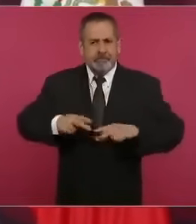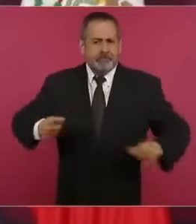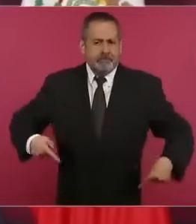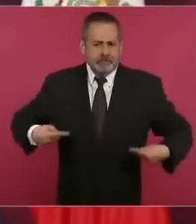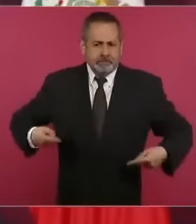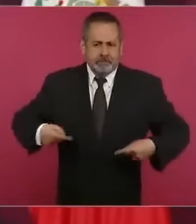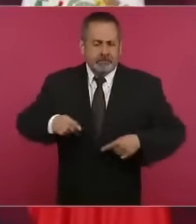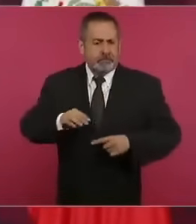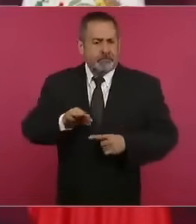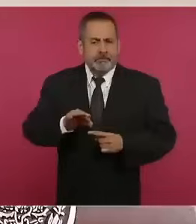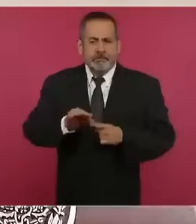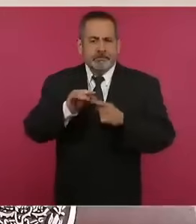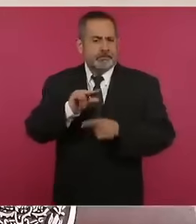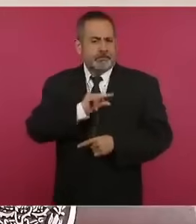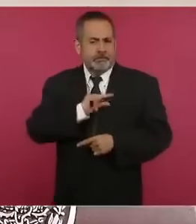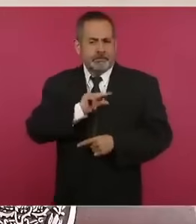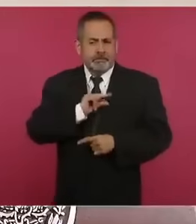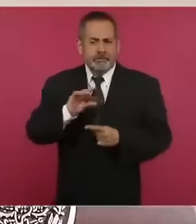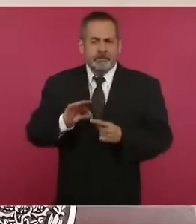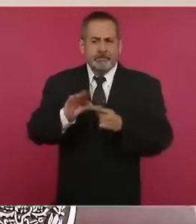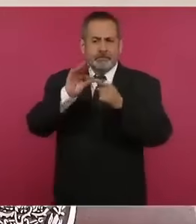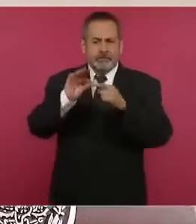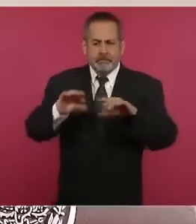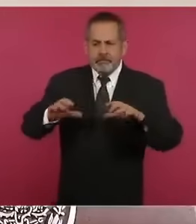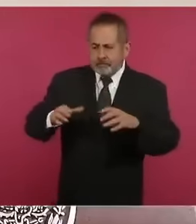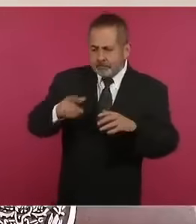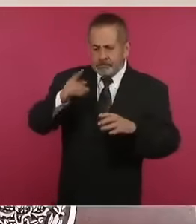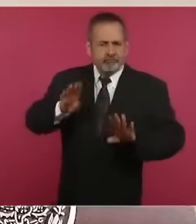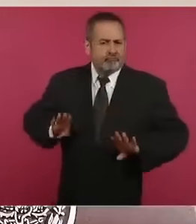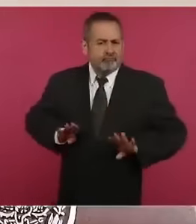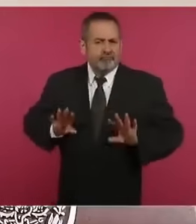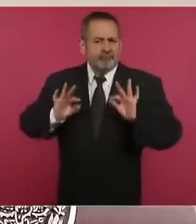para niñas, niños, jóvenes,